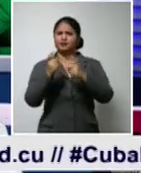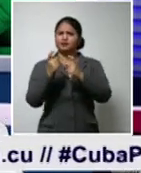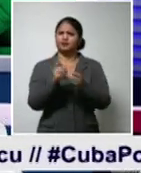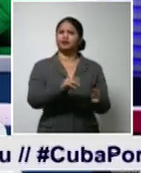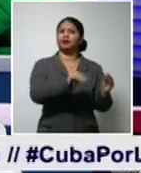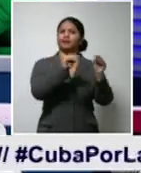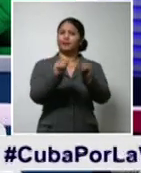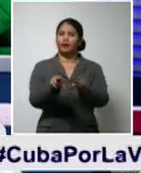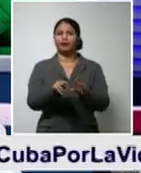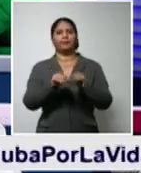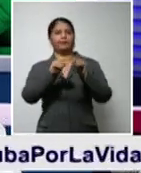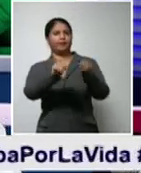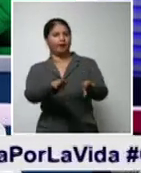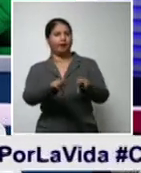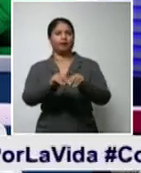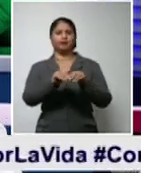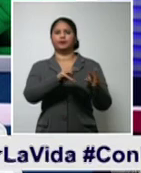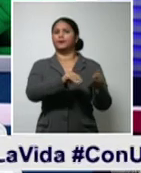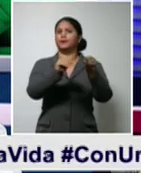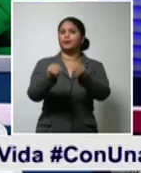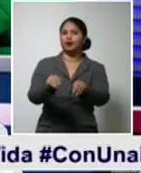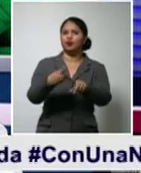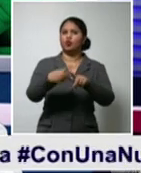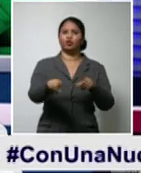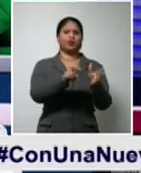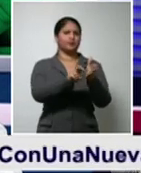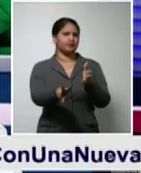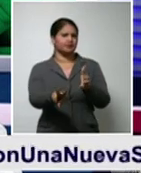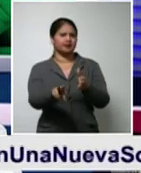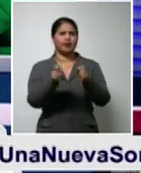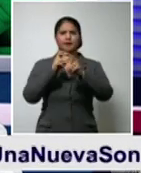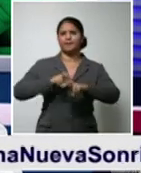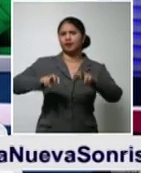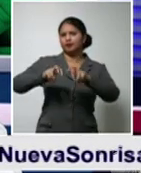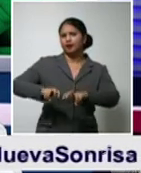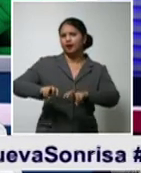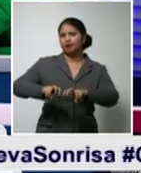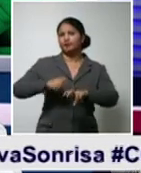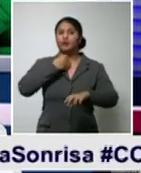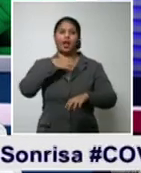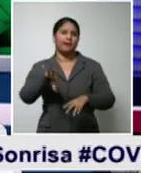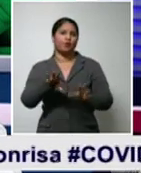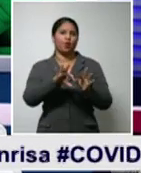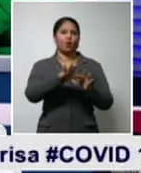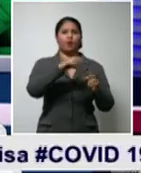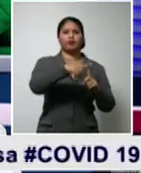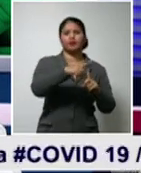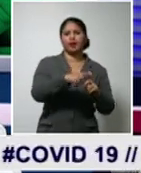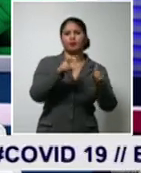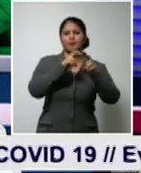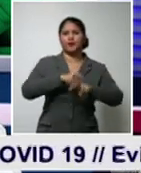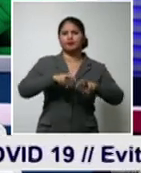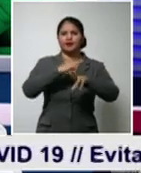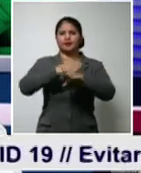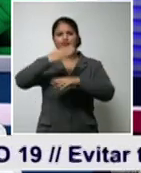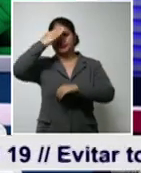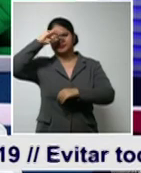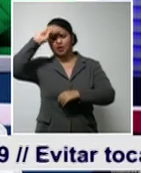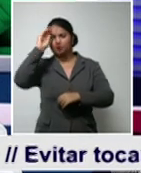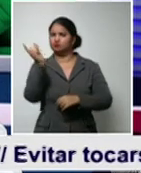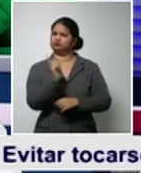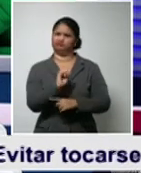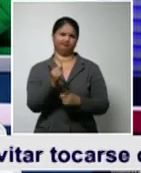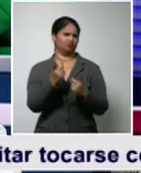a territorios distantes, y como es natural, es un resultado del esfuerzo que hace nuestro país,